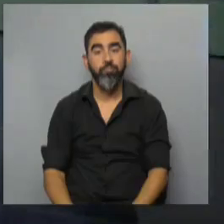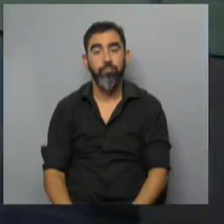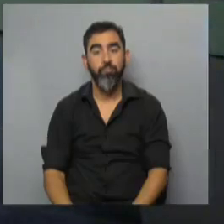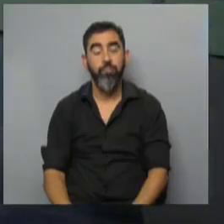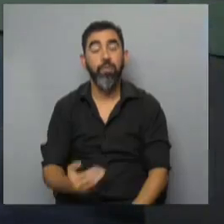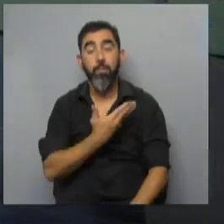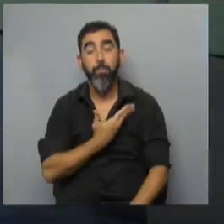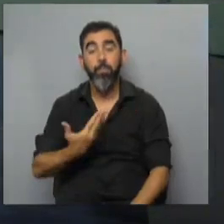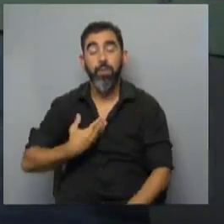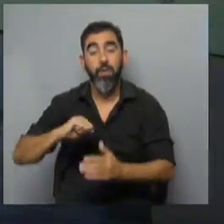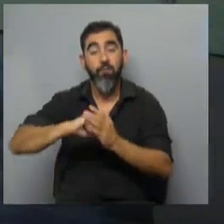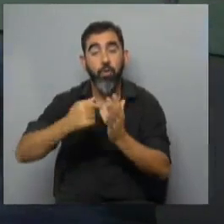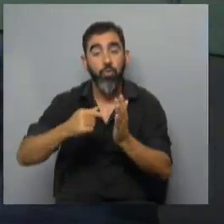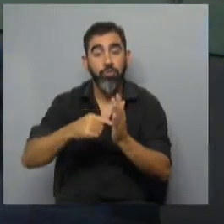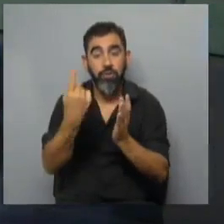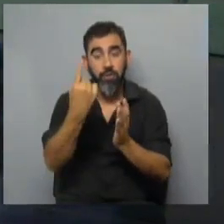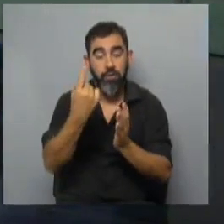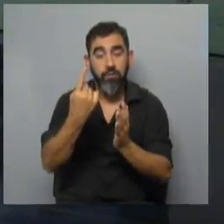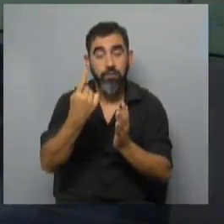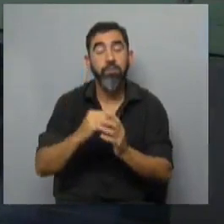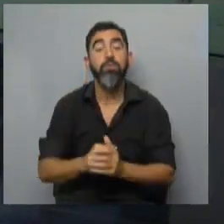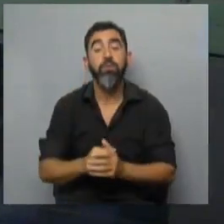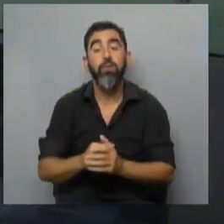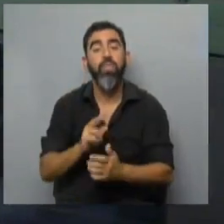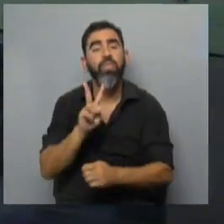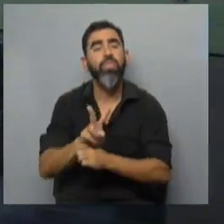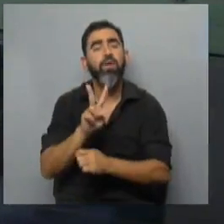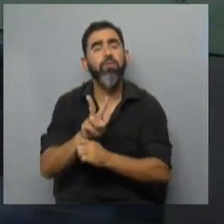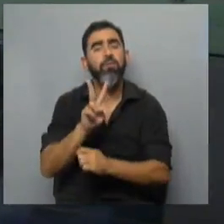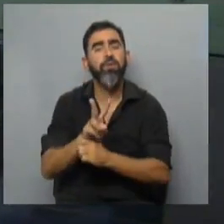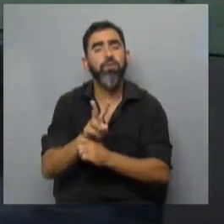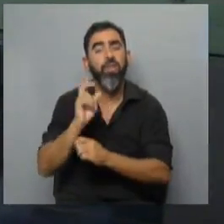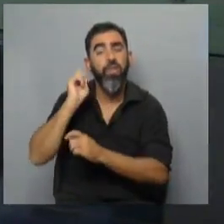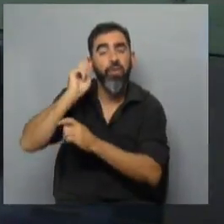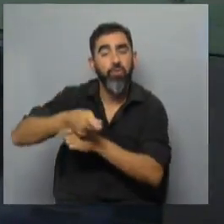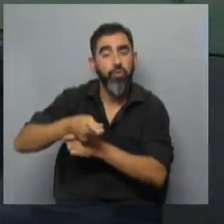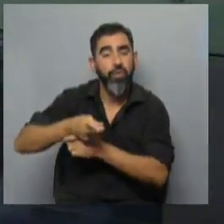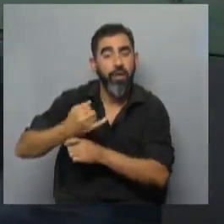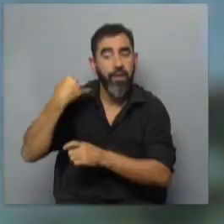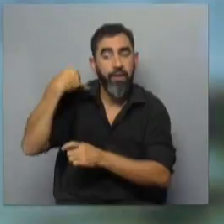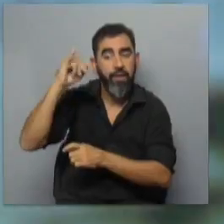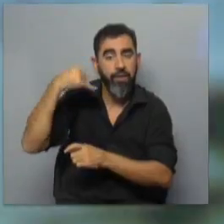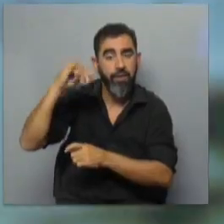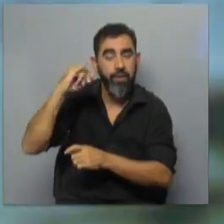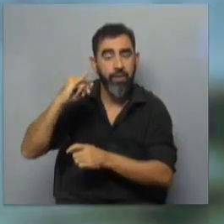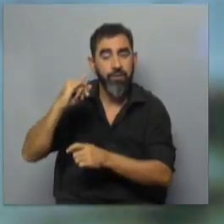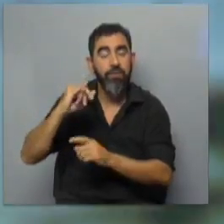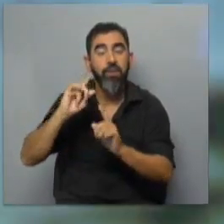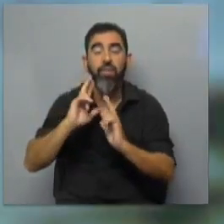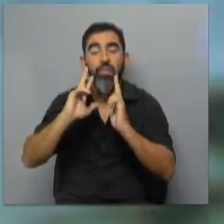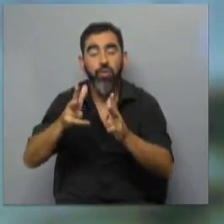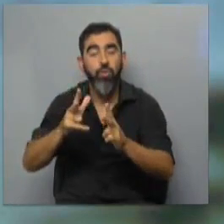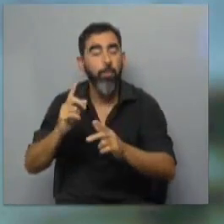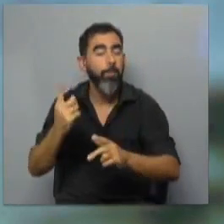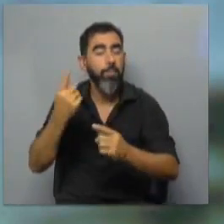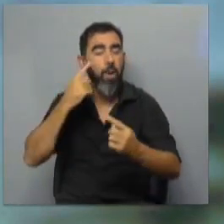y el presidente del banco central hablamos de diego la abad defendió en las últimas horas la decisión de incrementar las tareas de interés y afirmó que